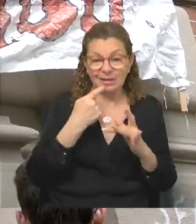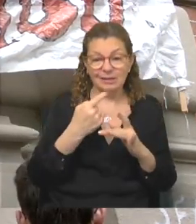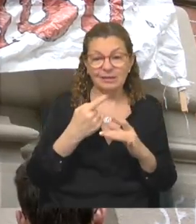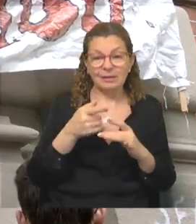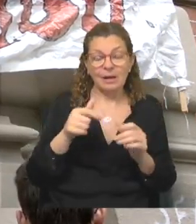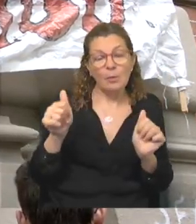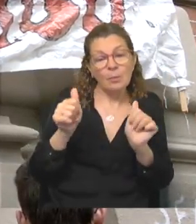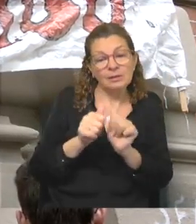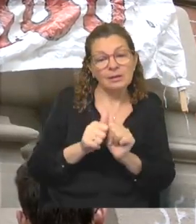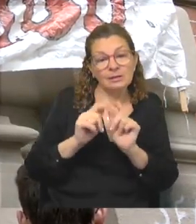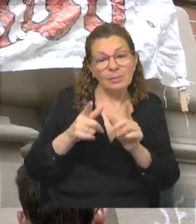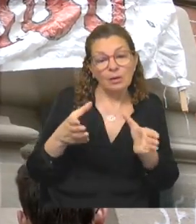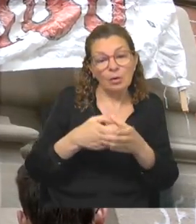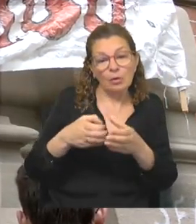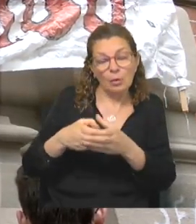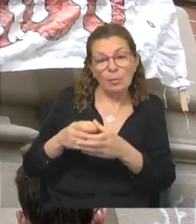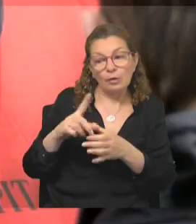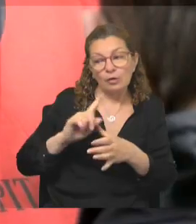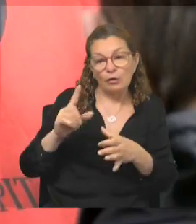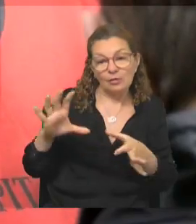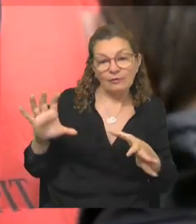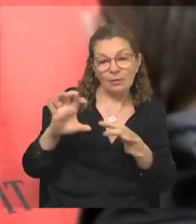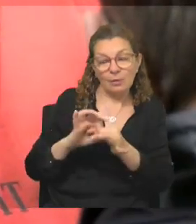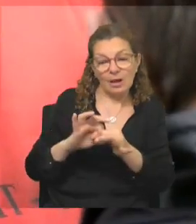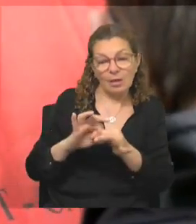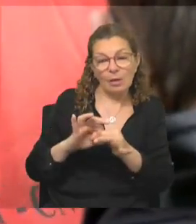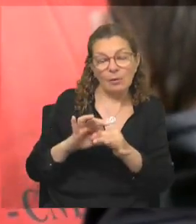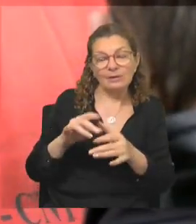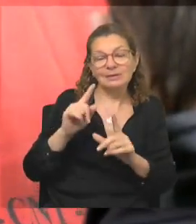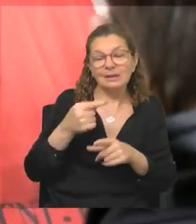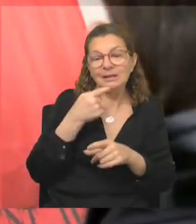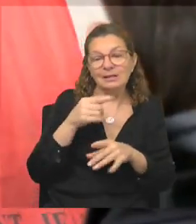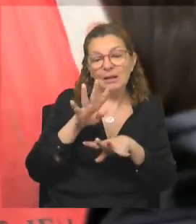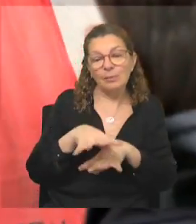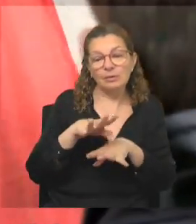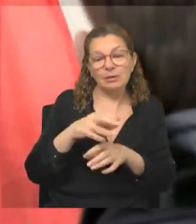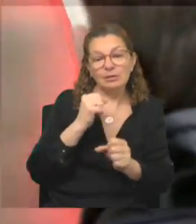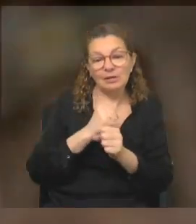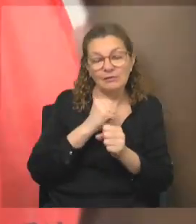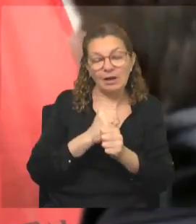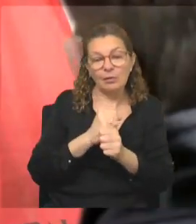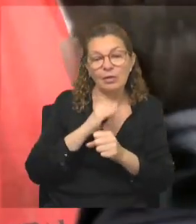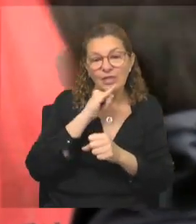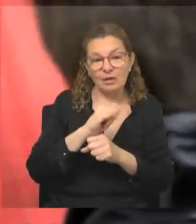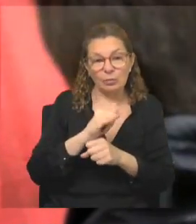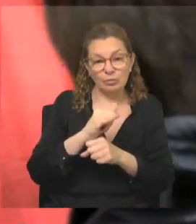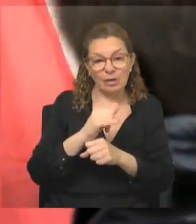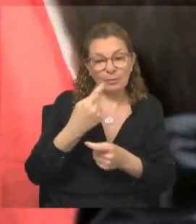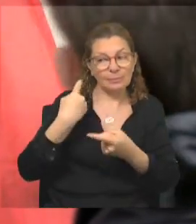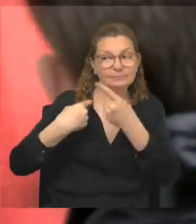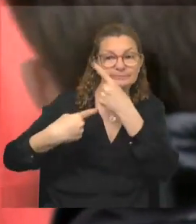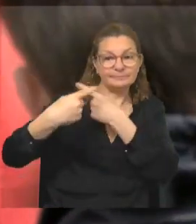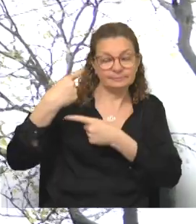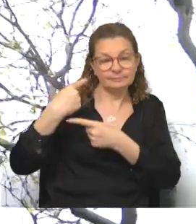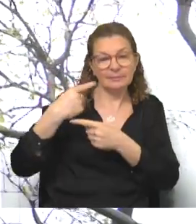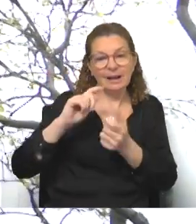que será acompañada por gremios que no están vinculados a la educación la Consigna de la movilización es por trabajo y en denuncia del carácter regresivo